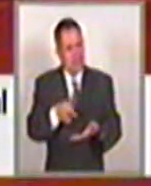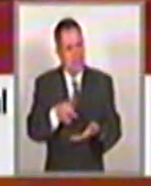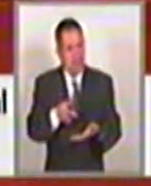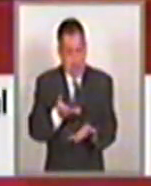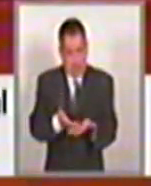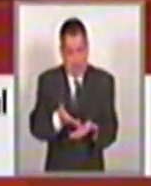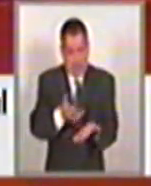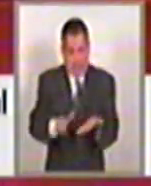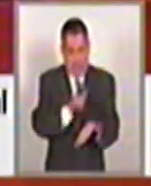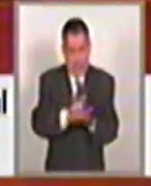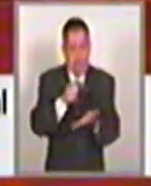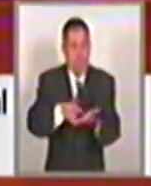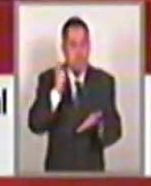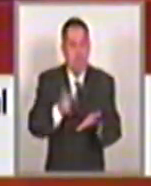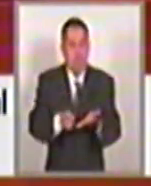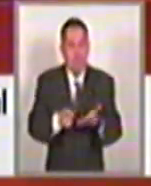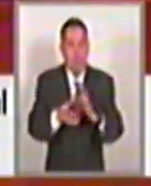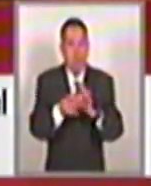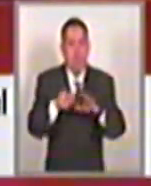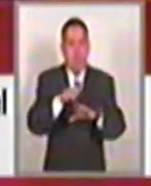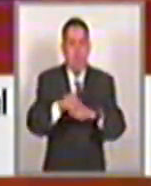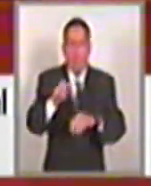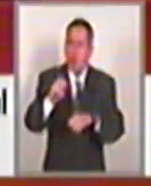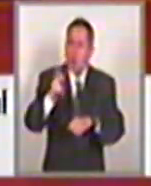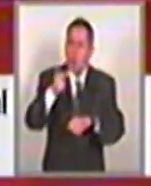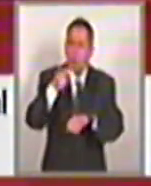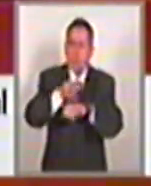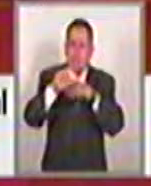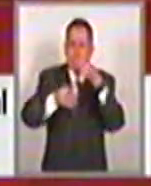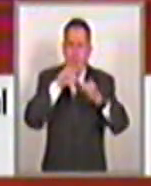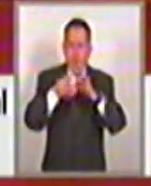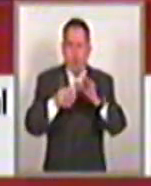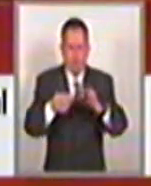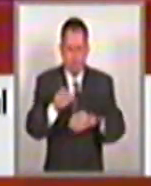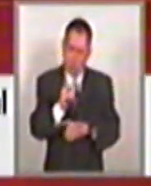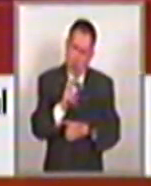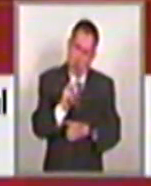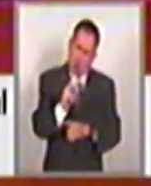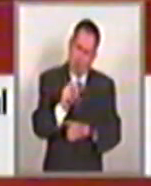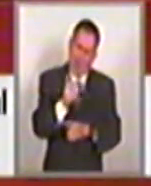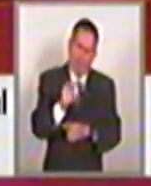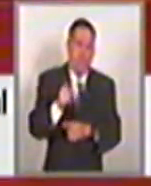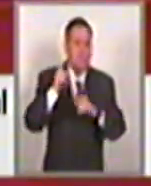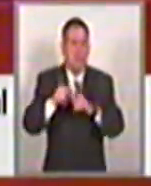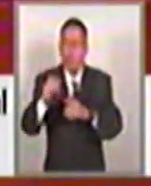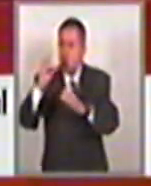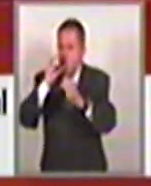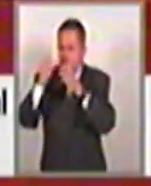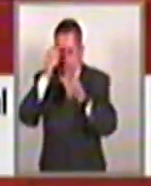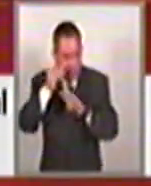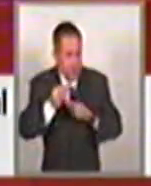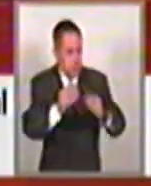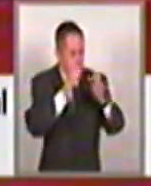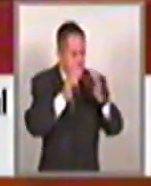ley se refiere a propaganda. Y la definición de propaganda es la forma de comunicación que tiene